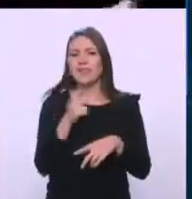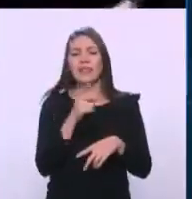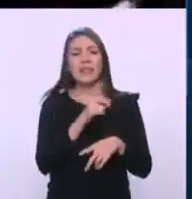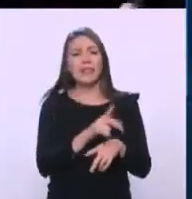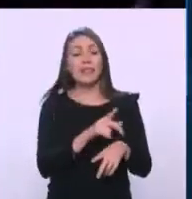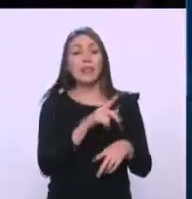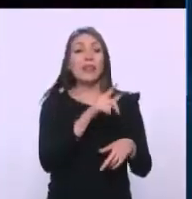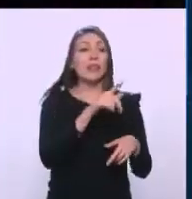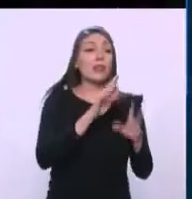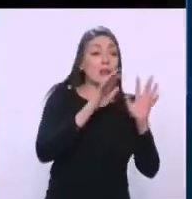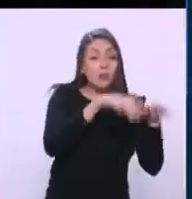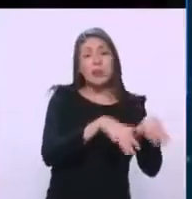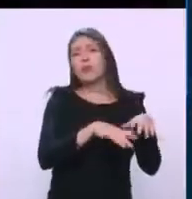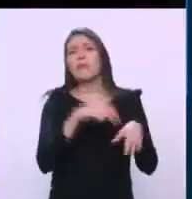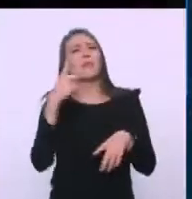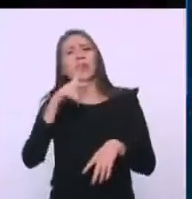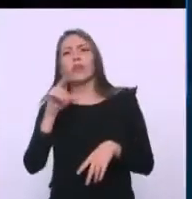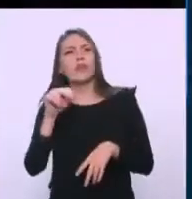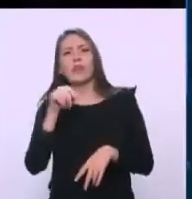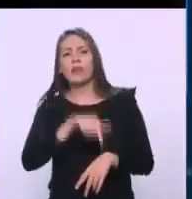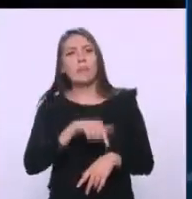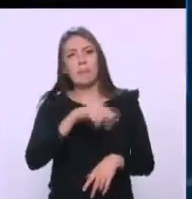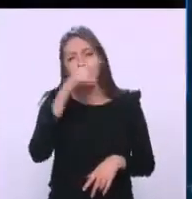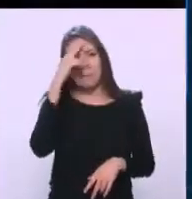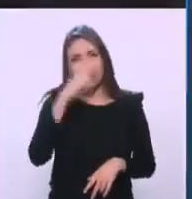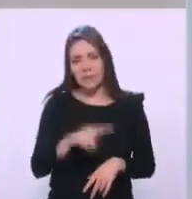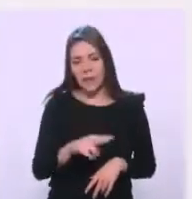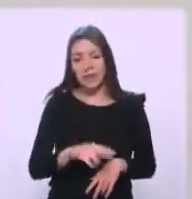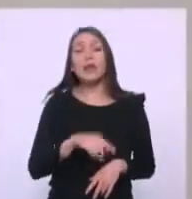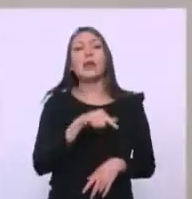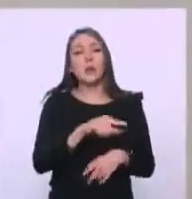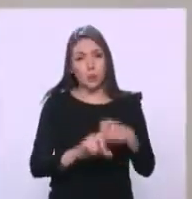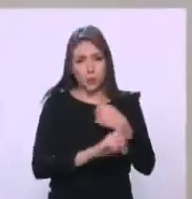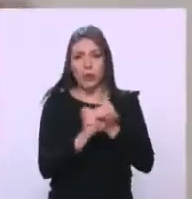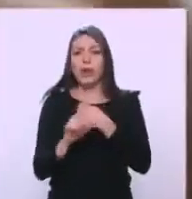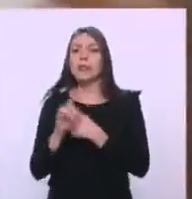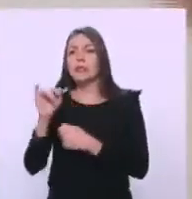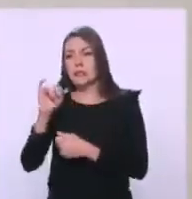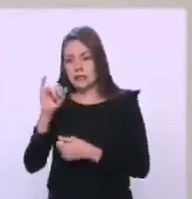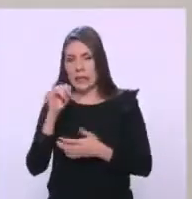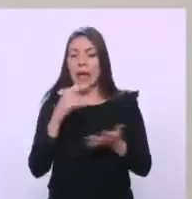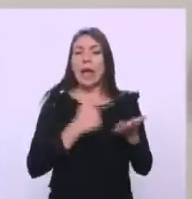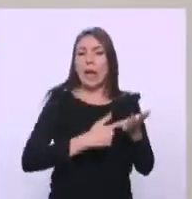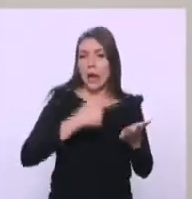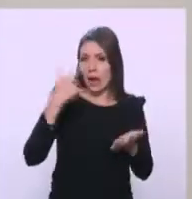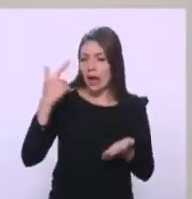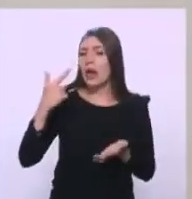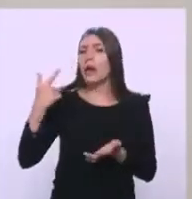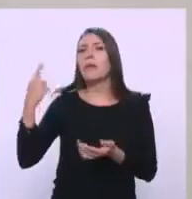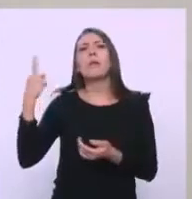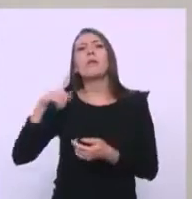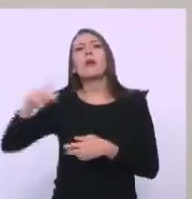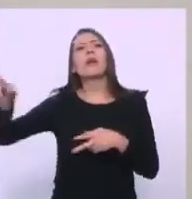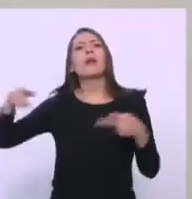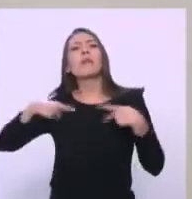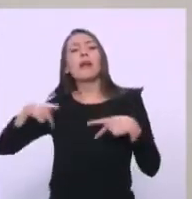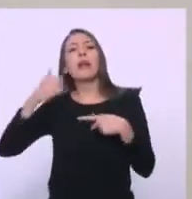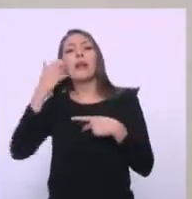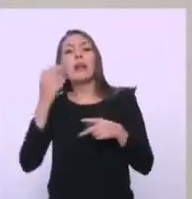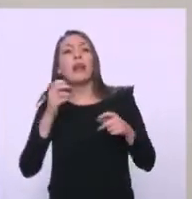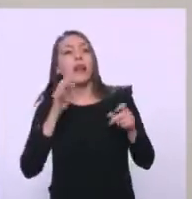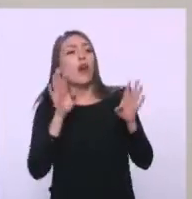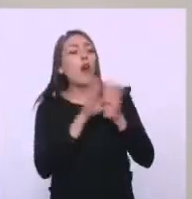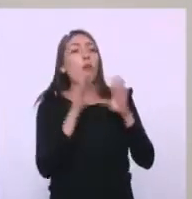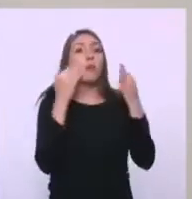que lamentablemente, o sea, la tragedia es grave, pero hay personas interesadas en que se vea más grave. Y yo creo que coincido que